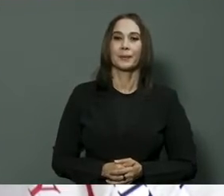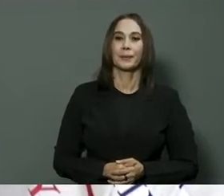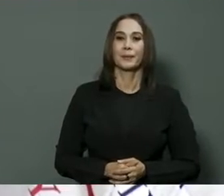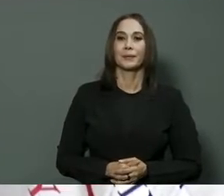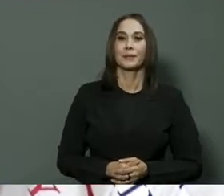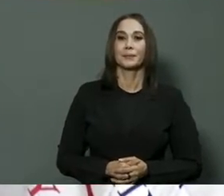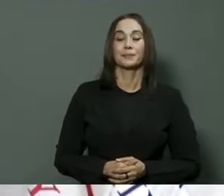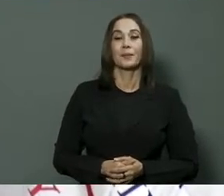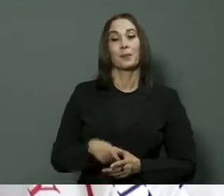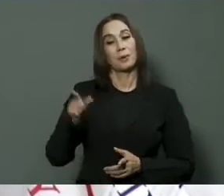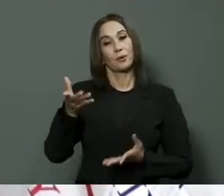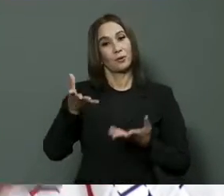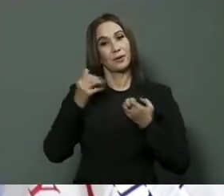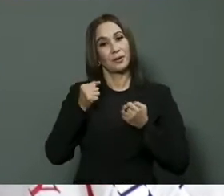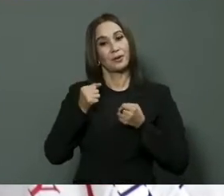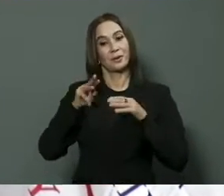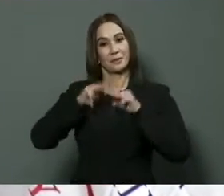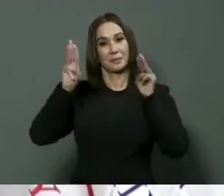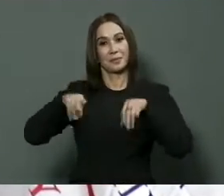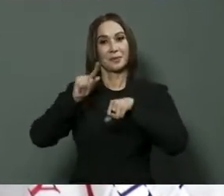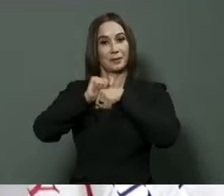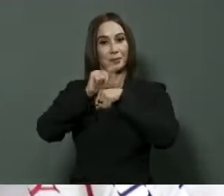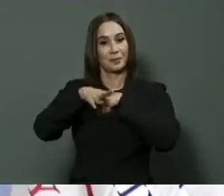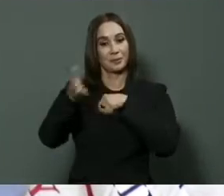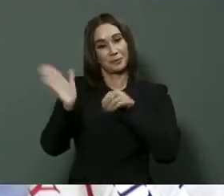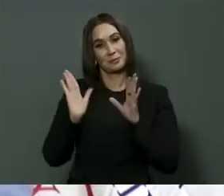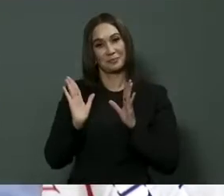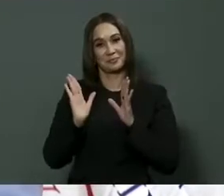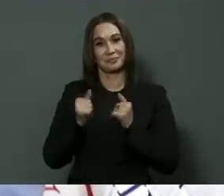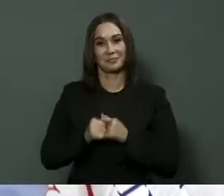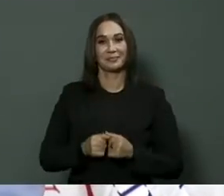Bueno, es que yo aspiro que ya sea ministra de Turismo.